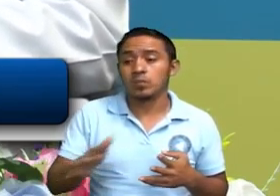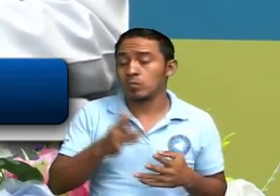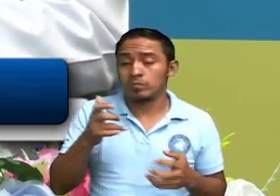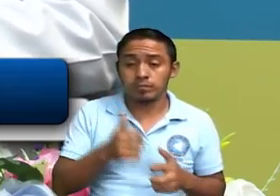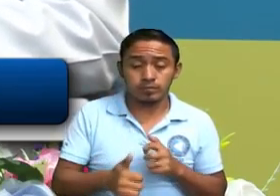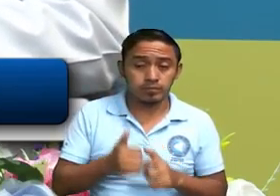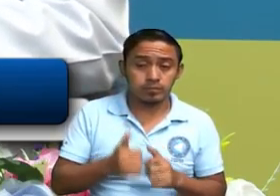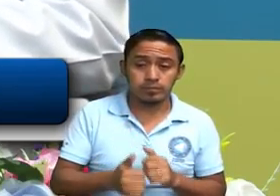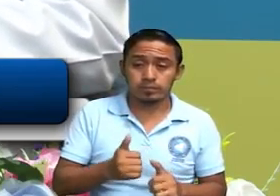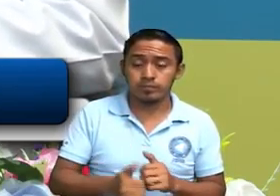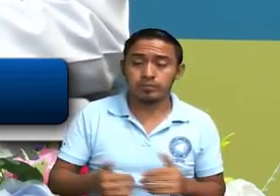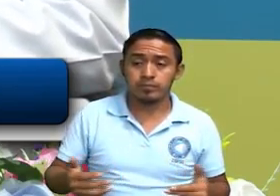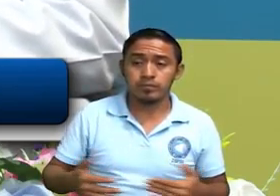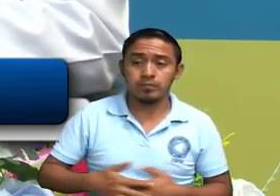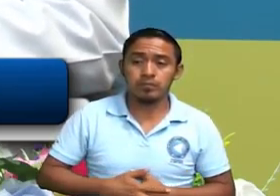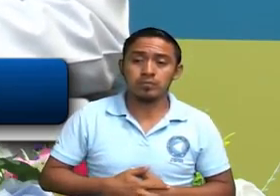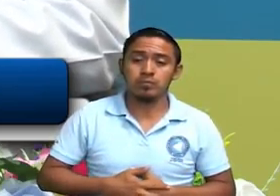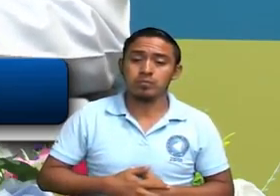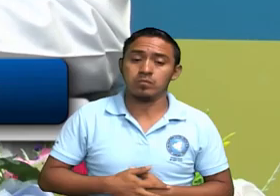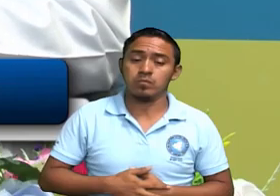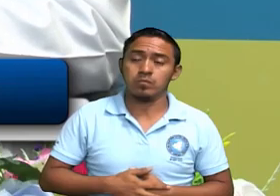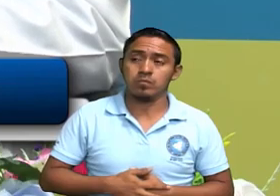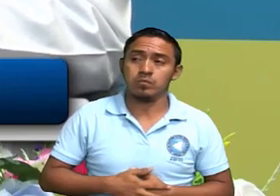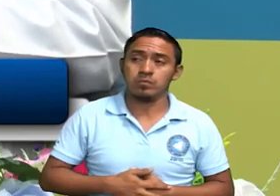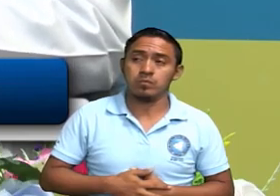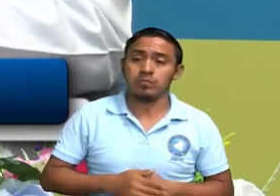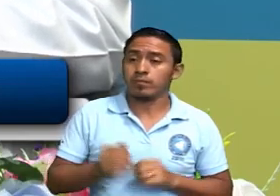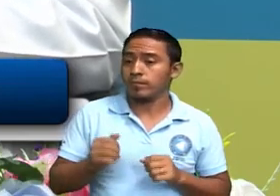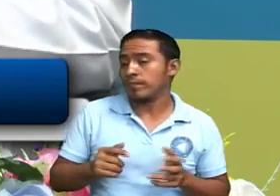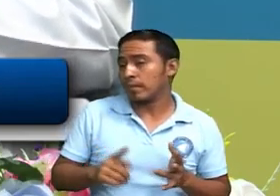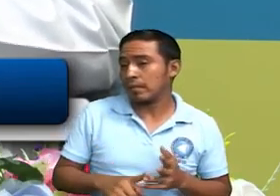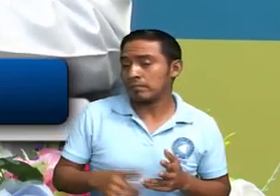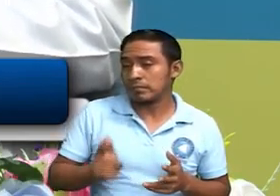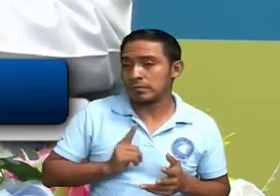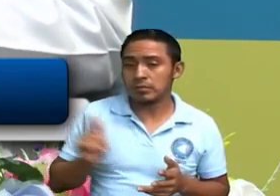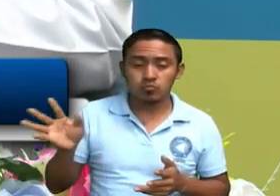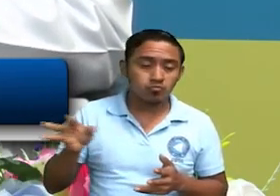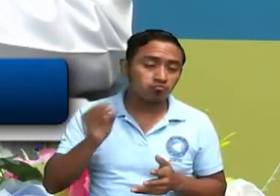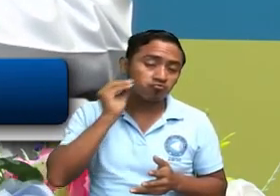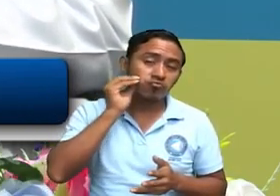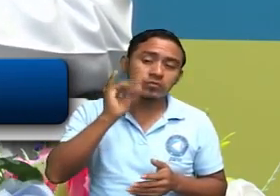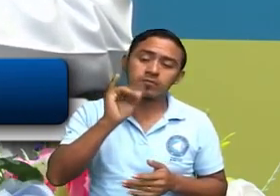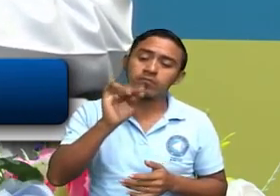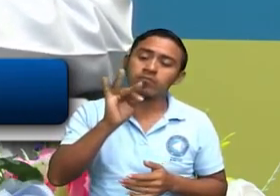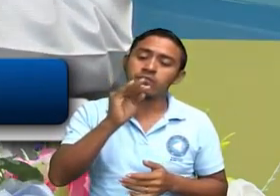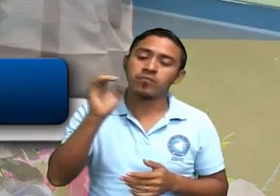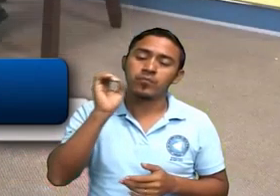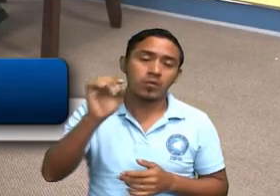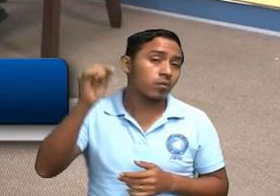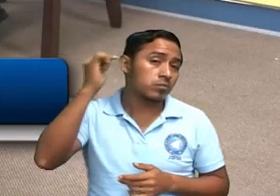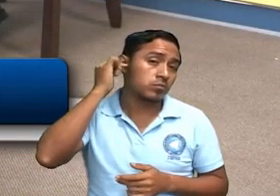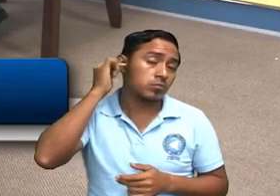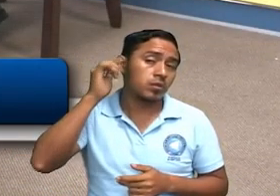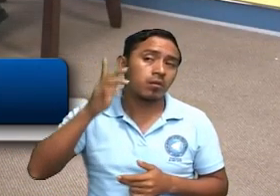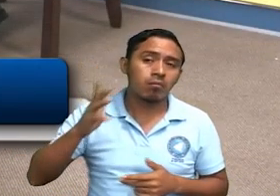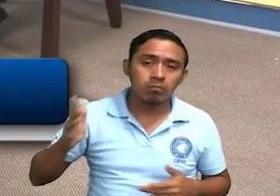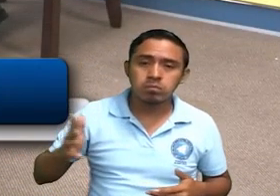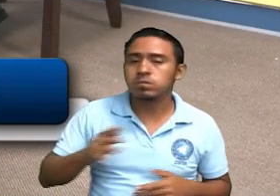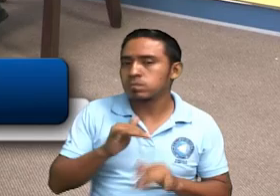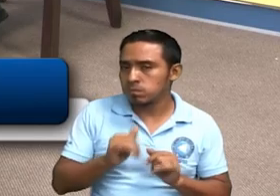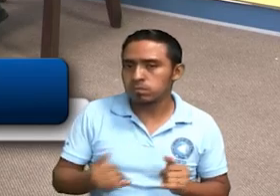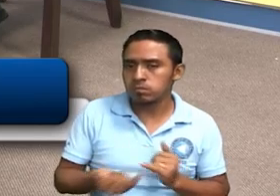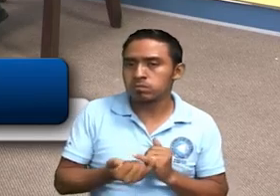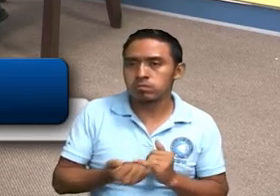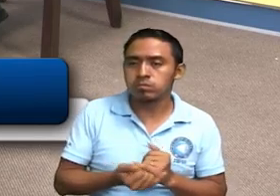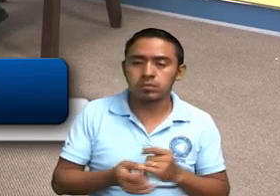problema que es corregir, por ejemplo, tiene una infección en el oído, entonces pues también